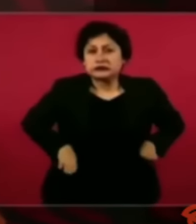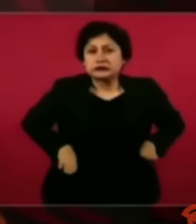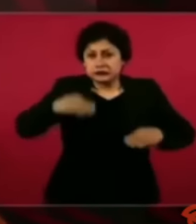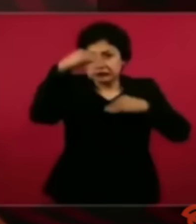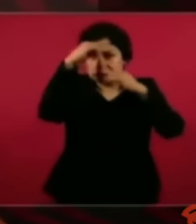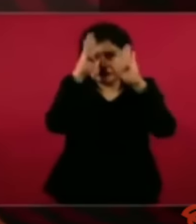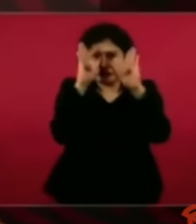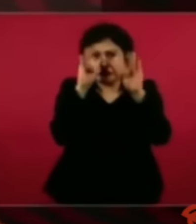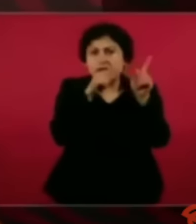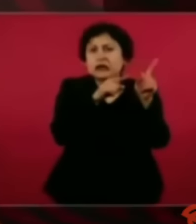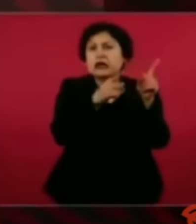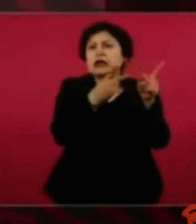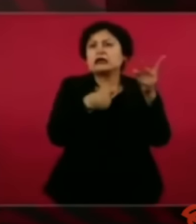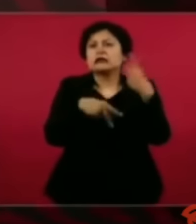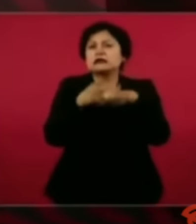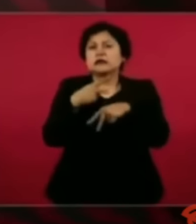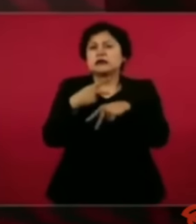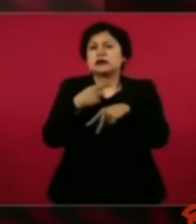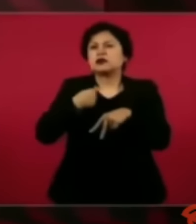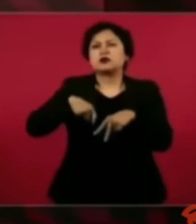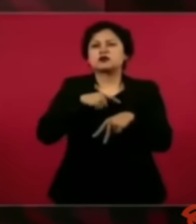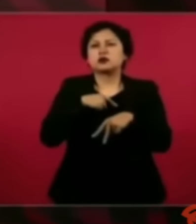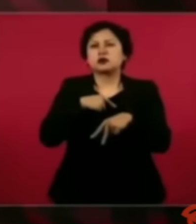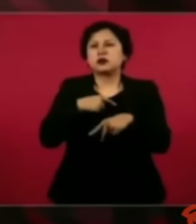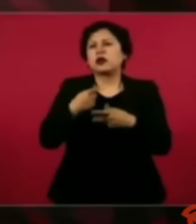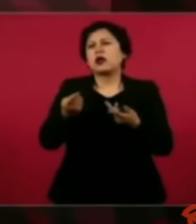Que avancemos, avancemos, avancemos.